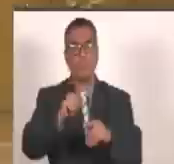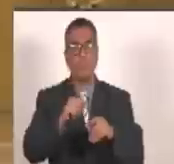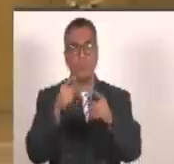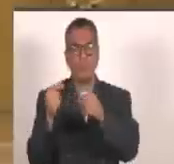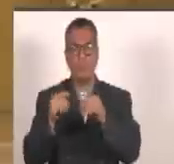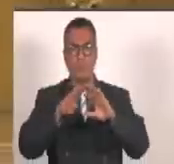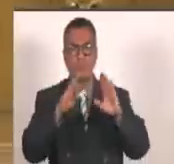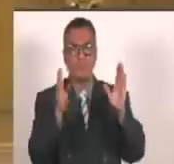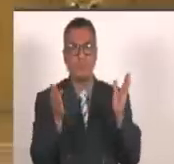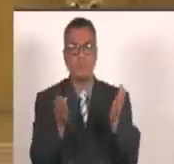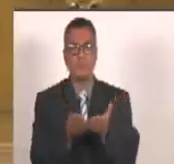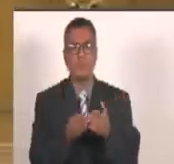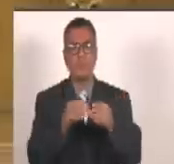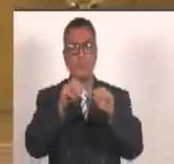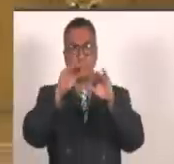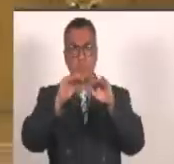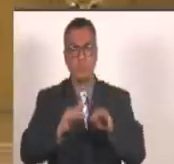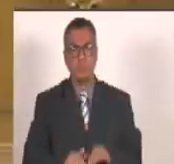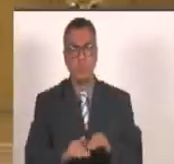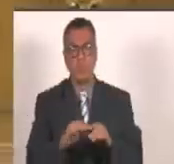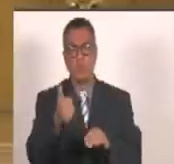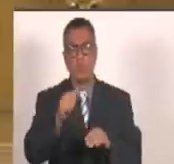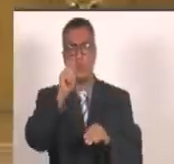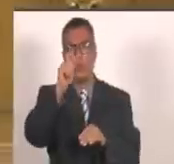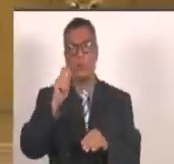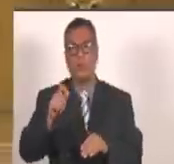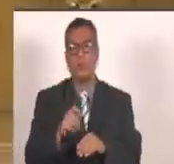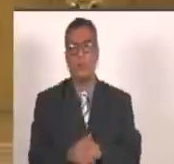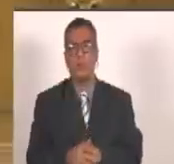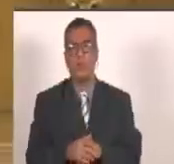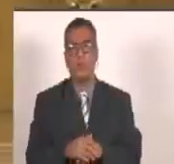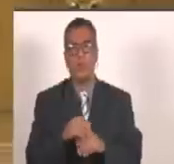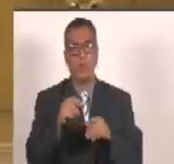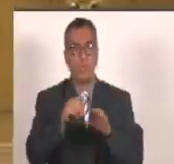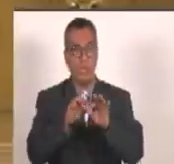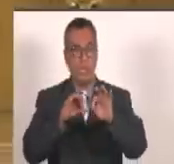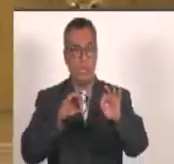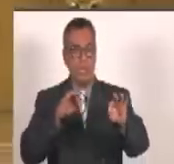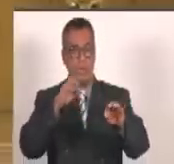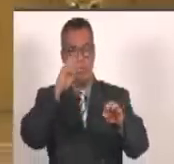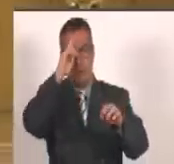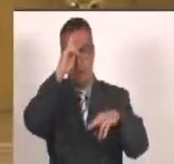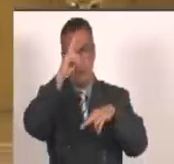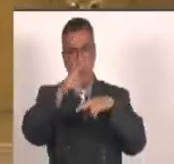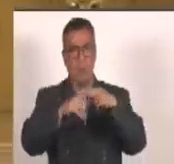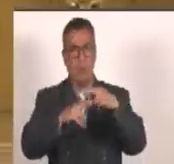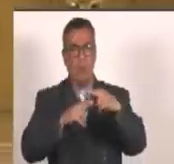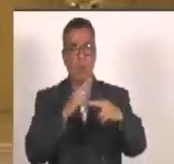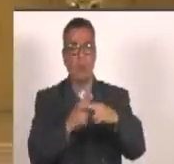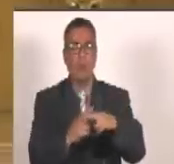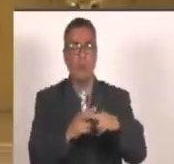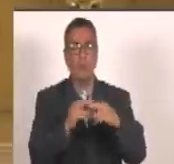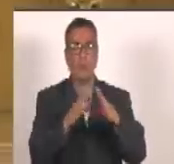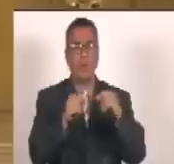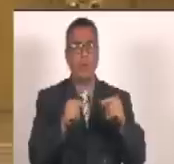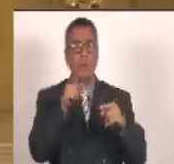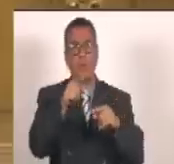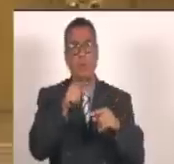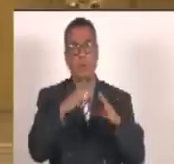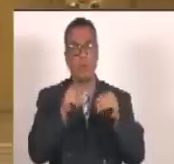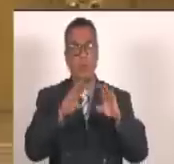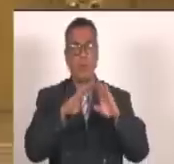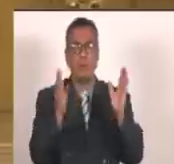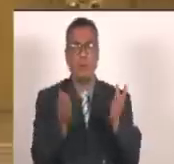de la economía mundial cayó 10%. El puerto más grande del mundo, con mayor tránsito de mercancías, está en